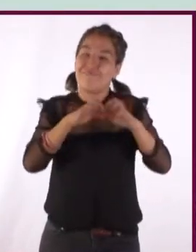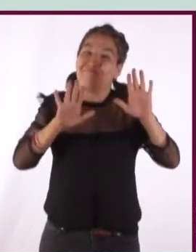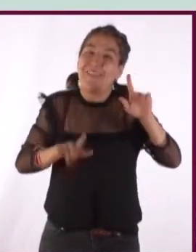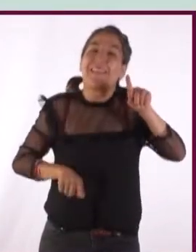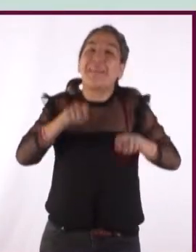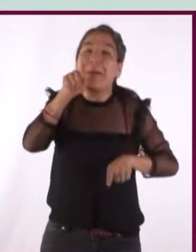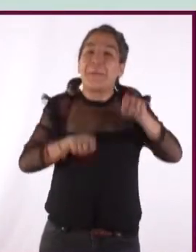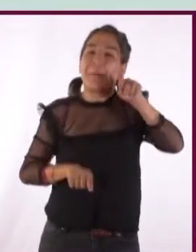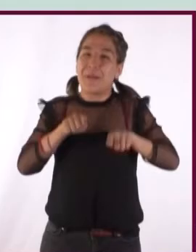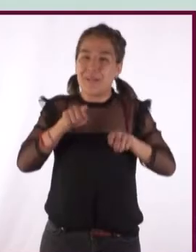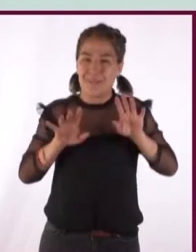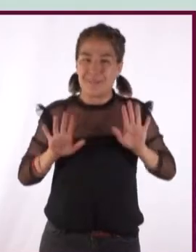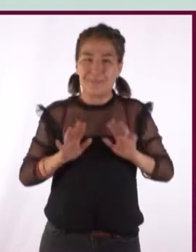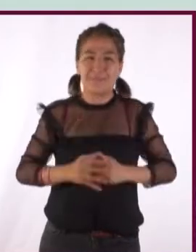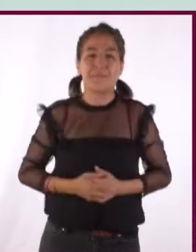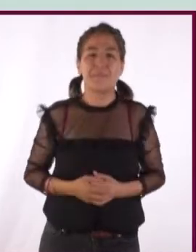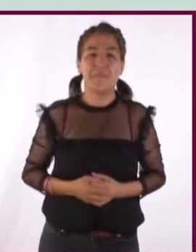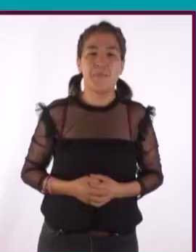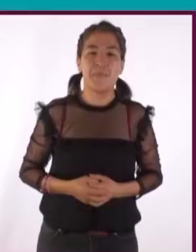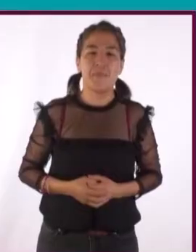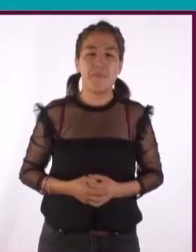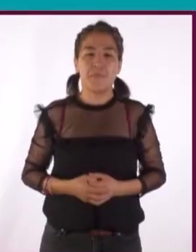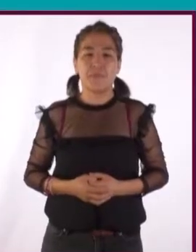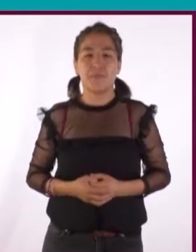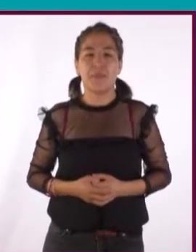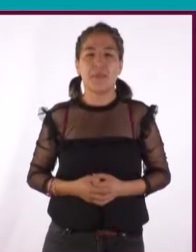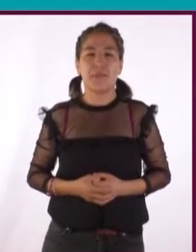parcial, ¿no? Okay.